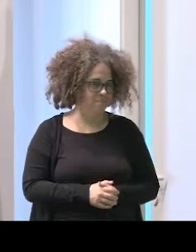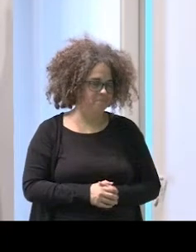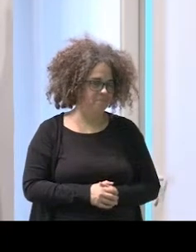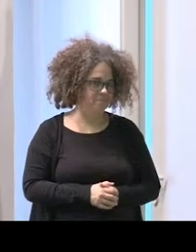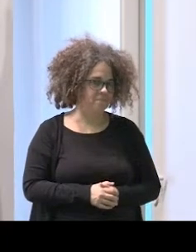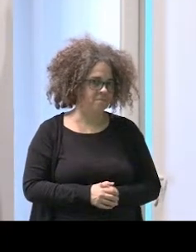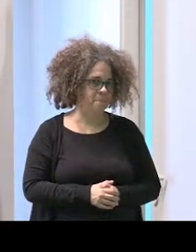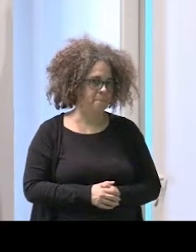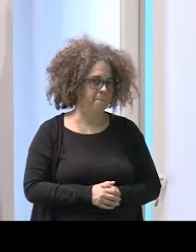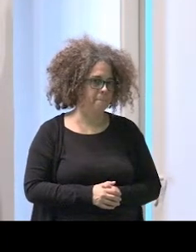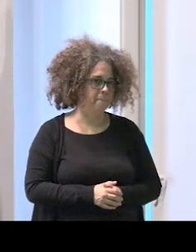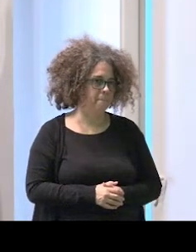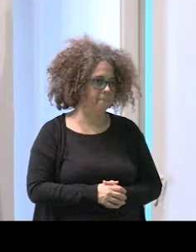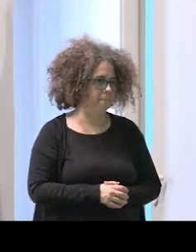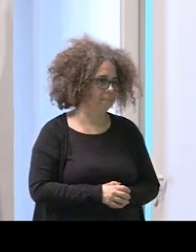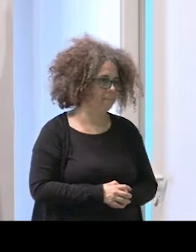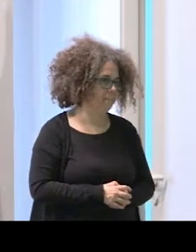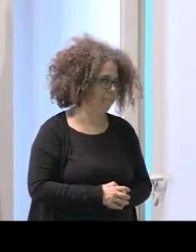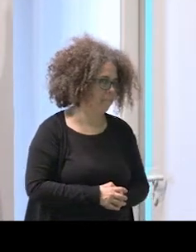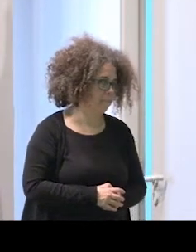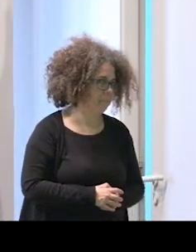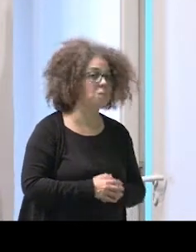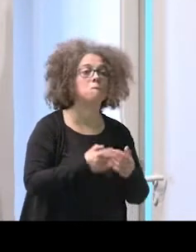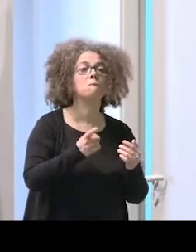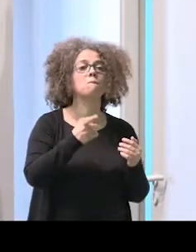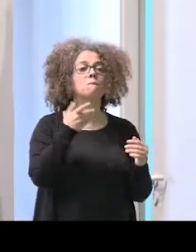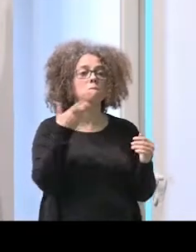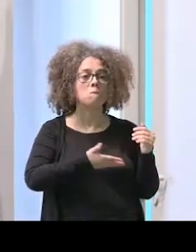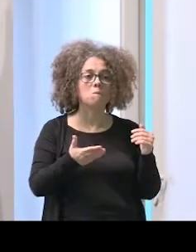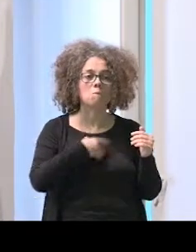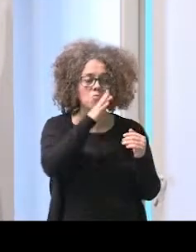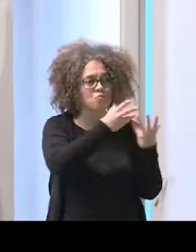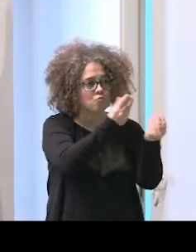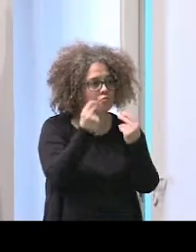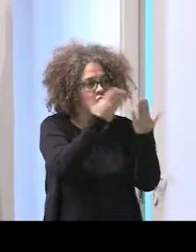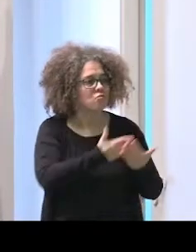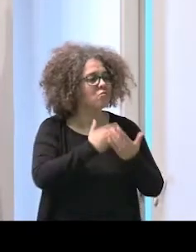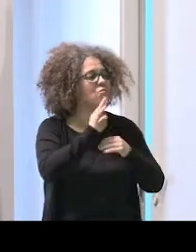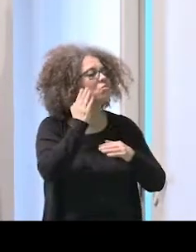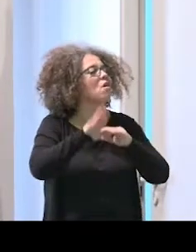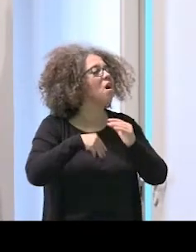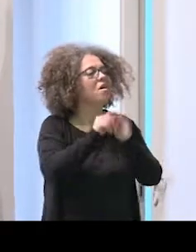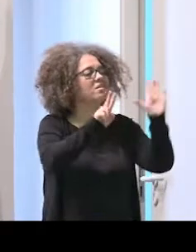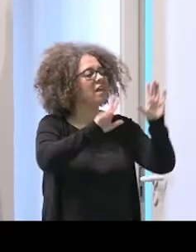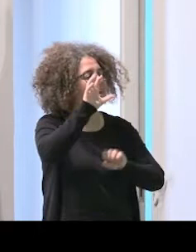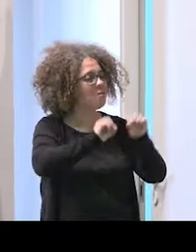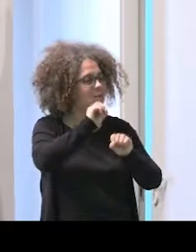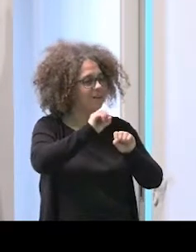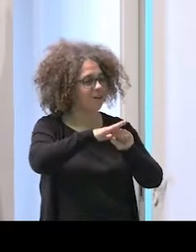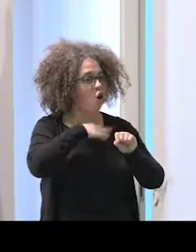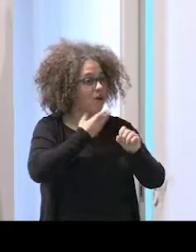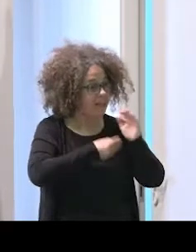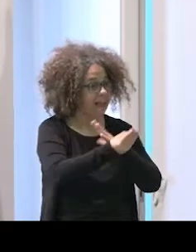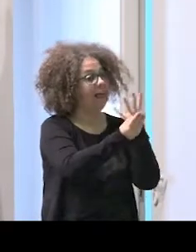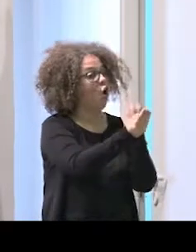Y sobre todo, es muy importante porque en muchos estudios demuestran que hasta el 75% de niños con infección